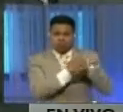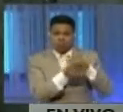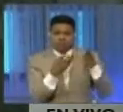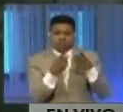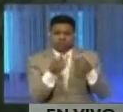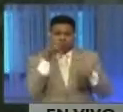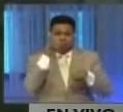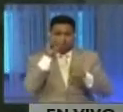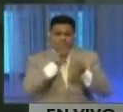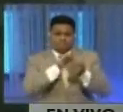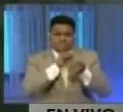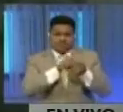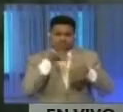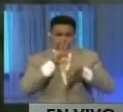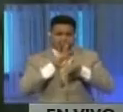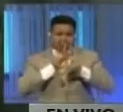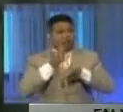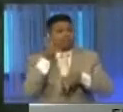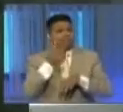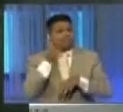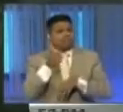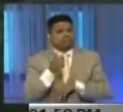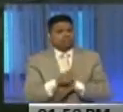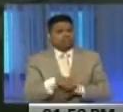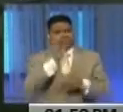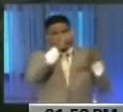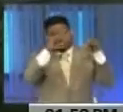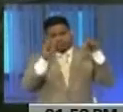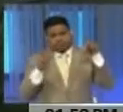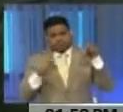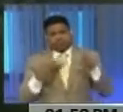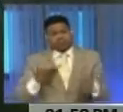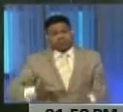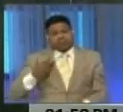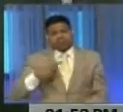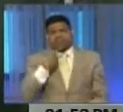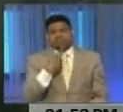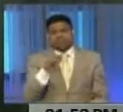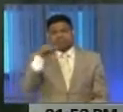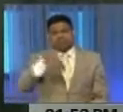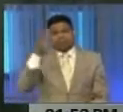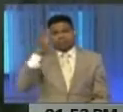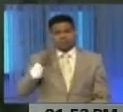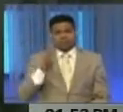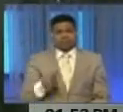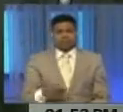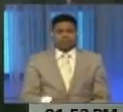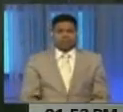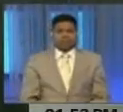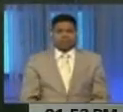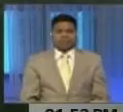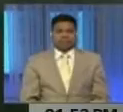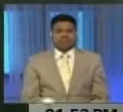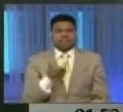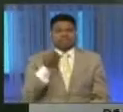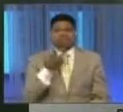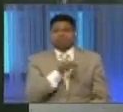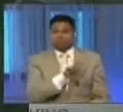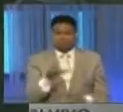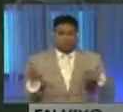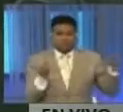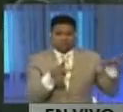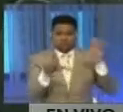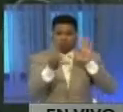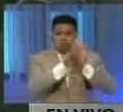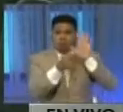zona del arco minero del Orinoco. También es importante resaltar que Venezuela cuenta con un marco jurídico que